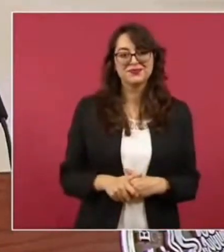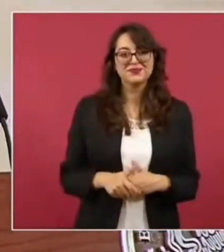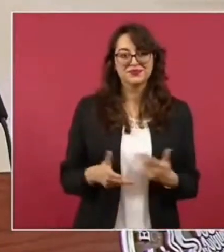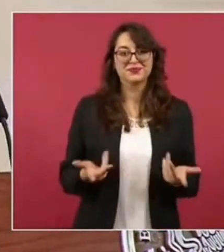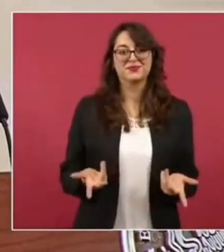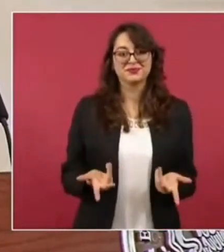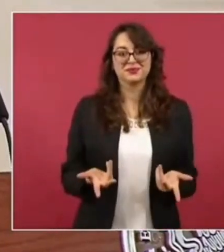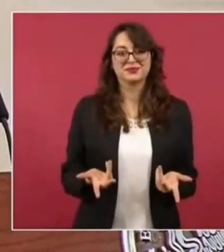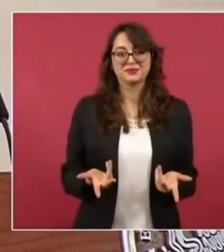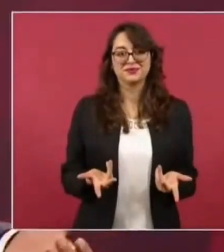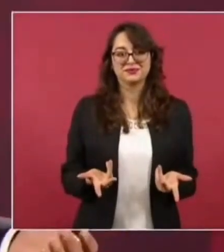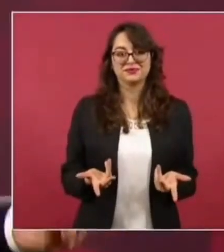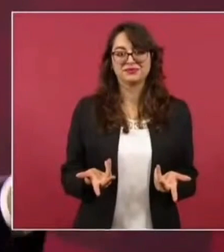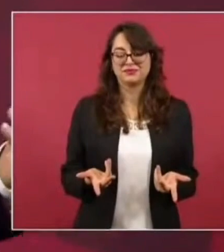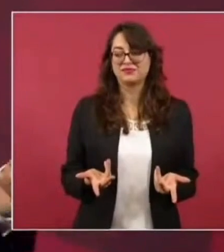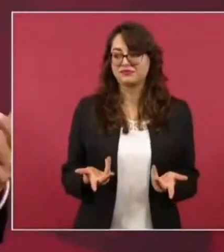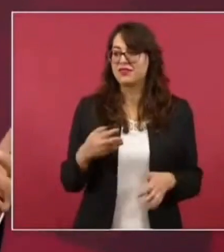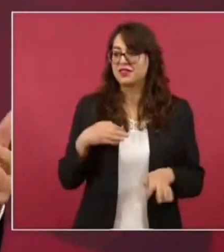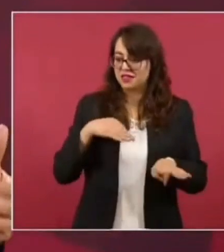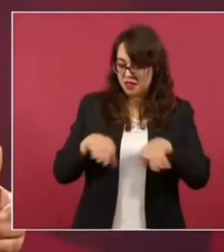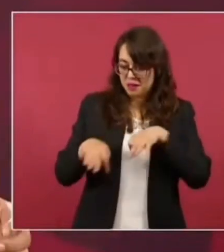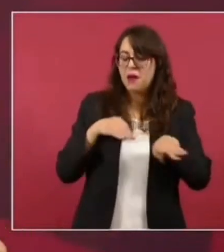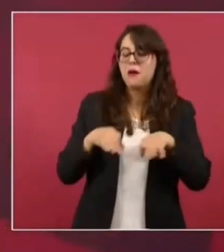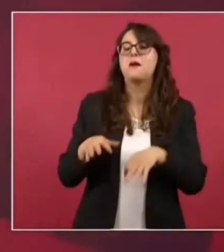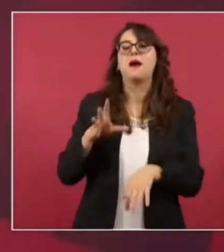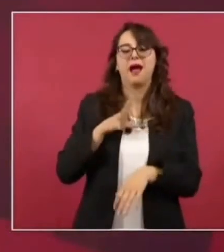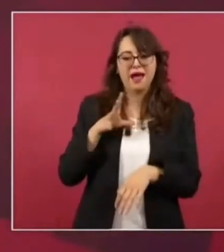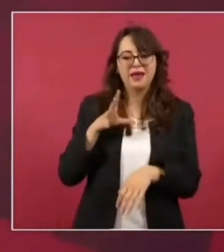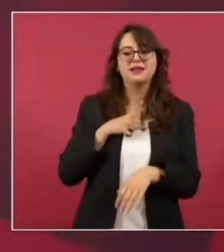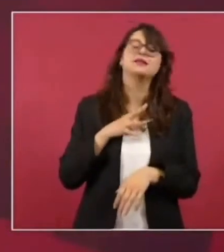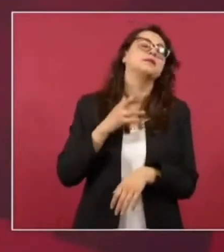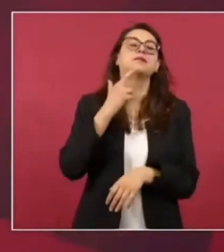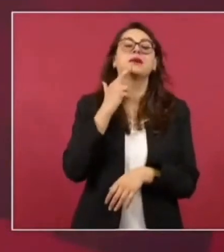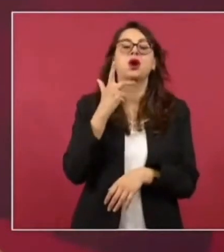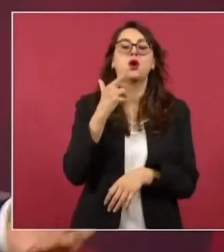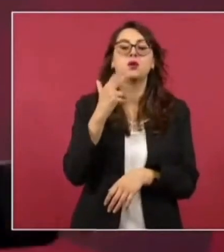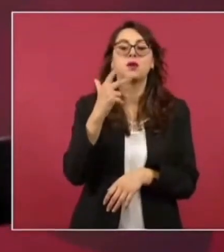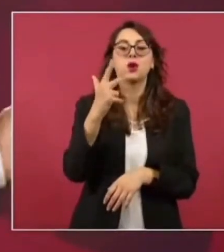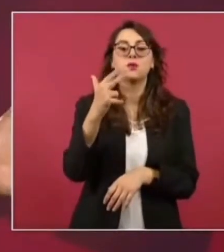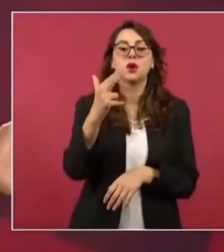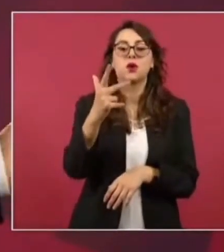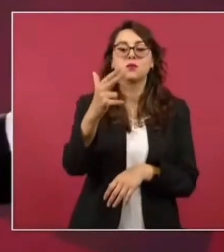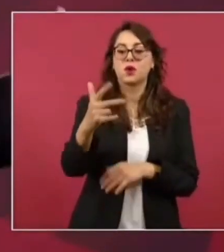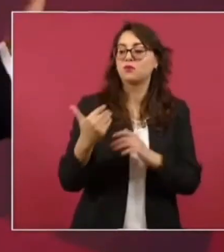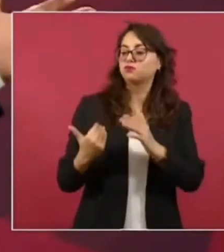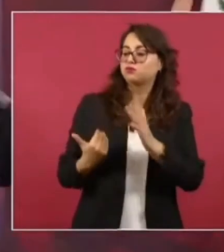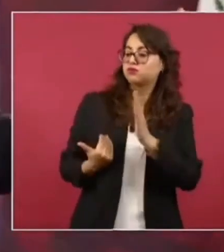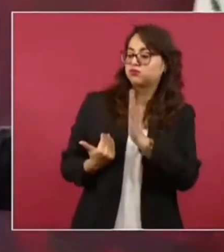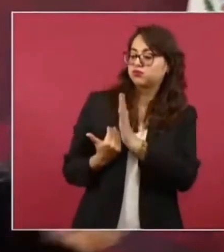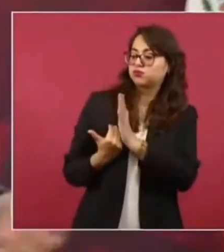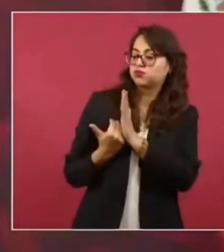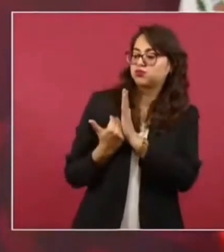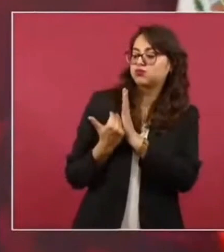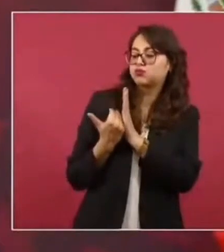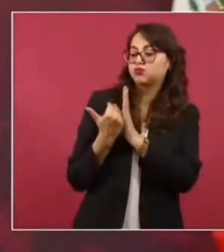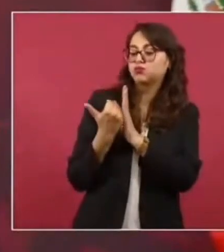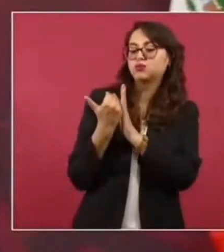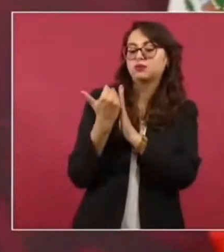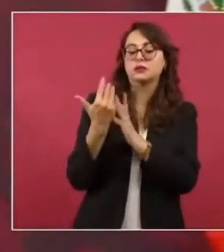porque nos falta fuerza de trabajo en las obras. Aquí están los